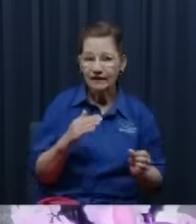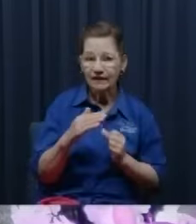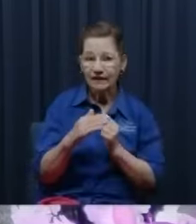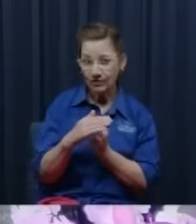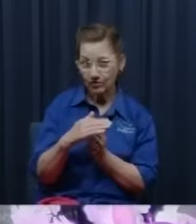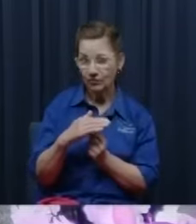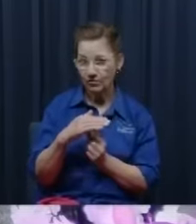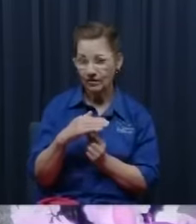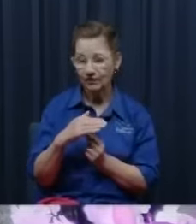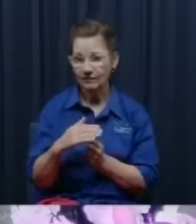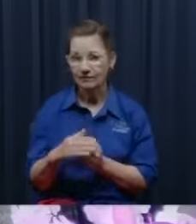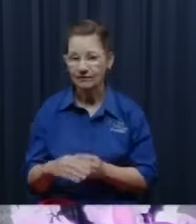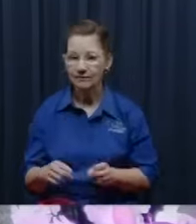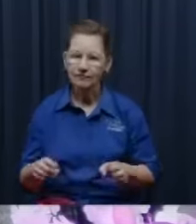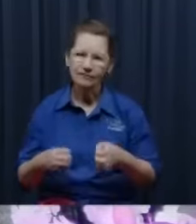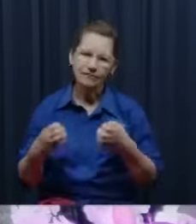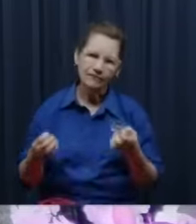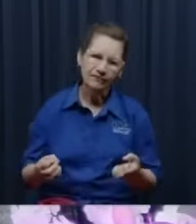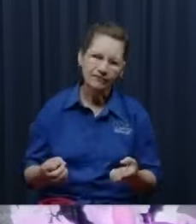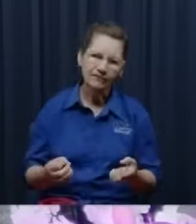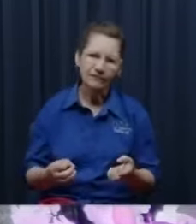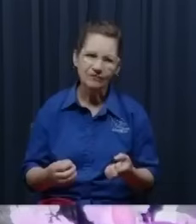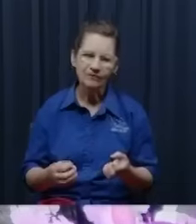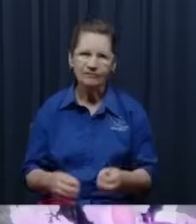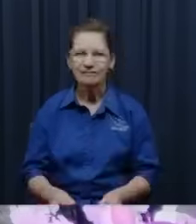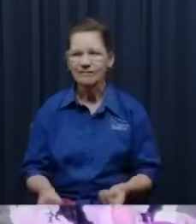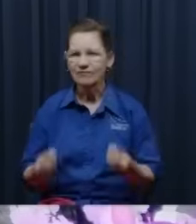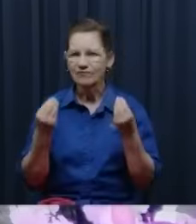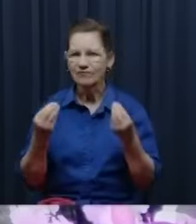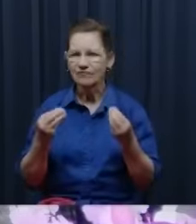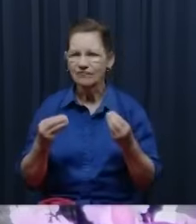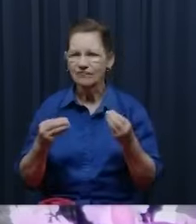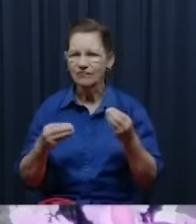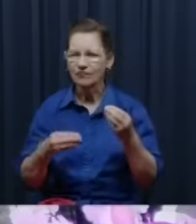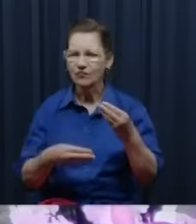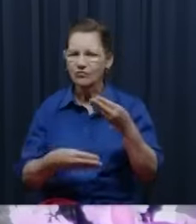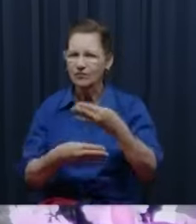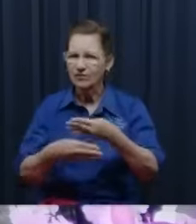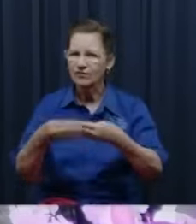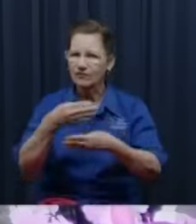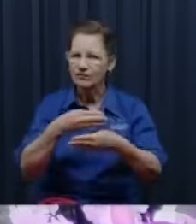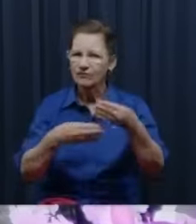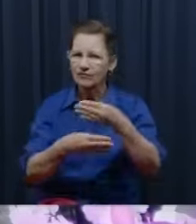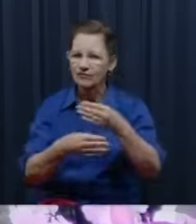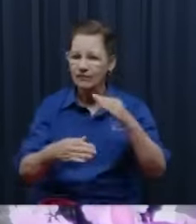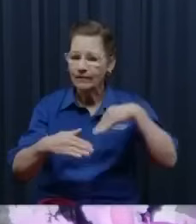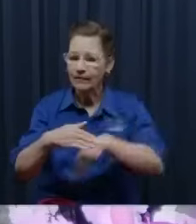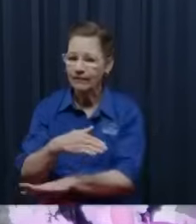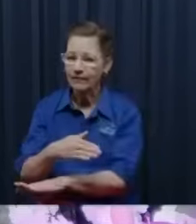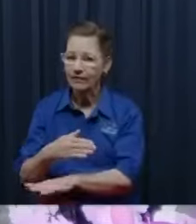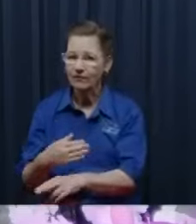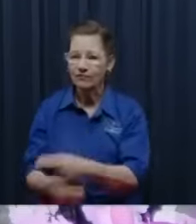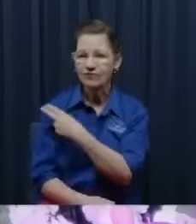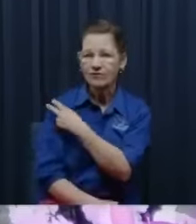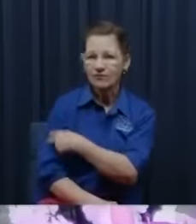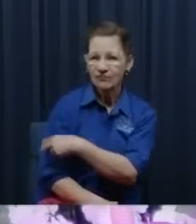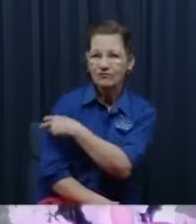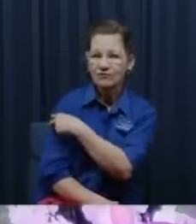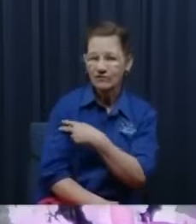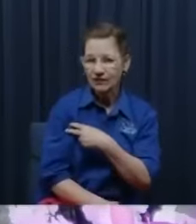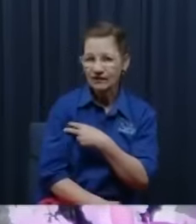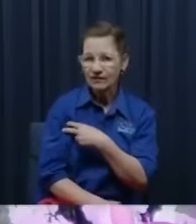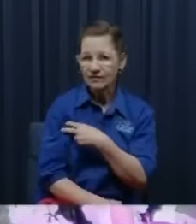infraestructuras que tenían debajo de hospitales eh cubriéndose a usted con con los